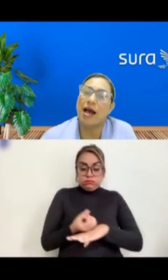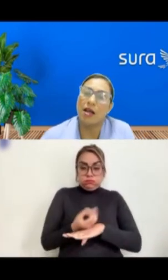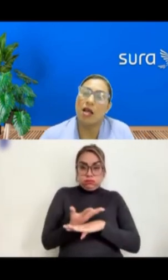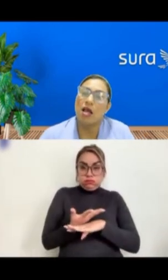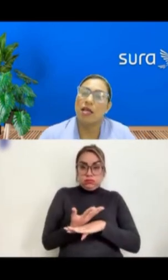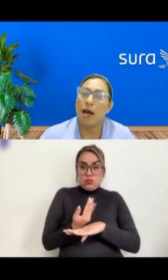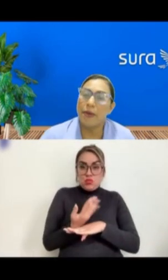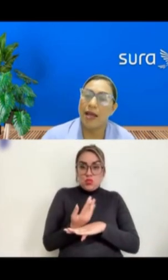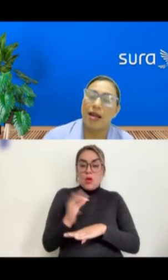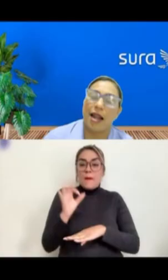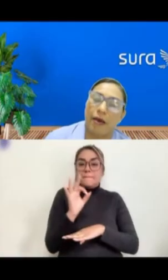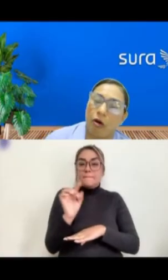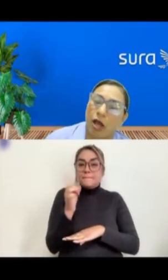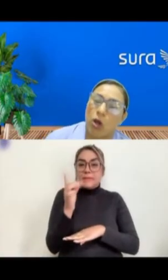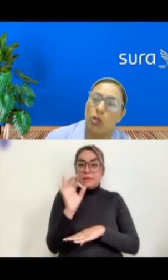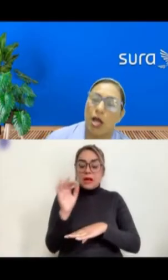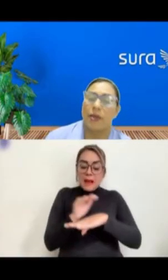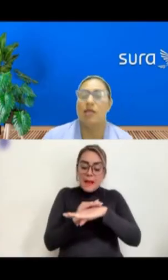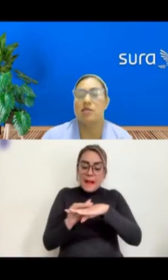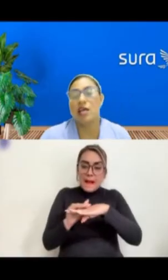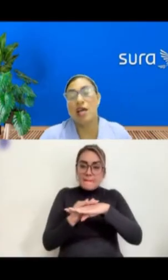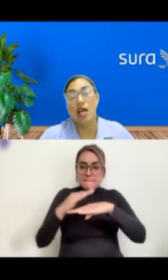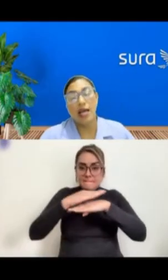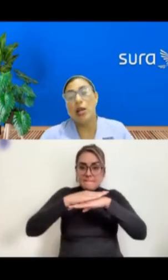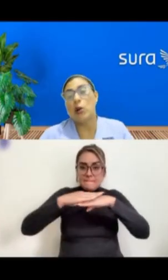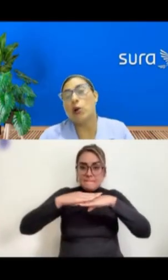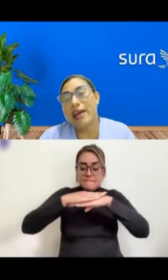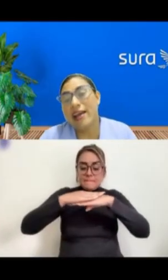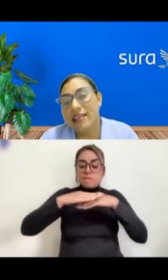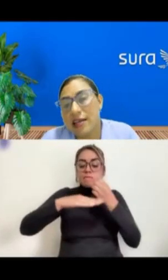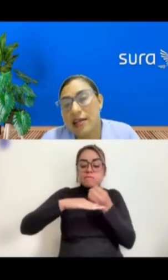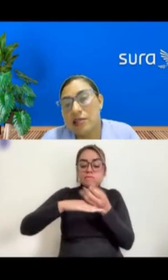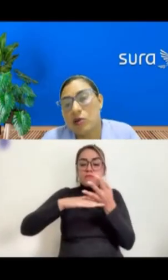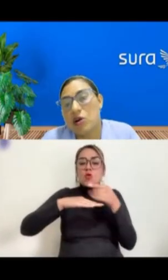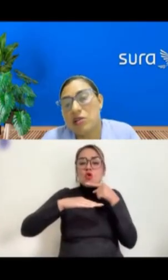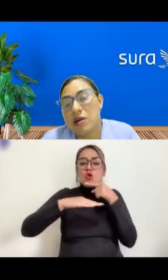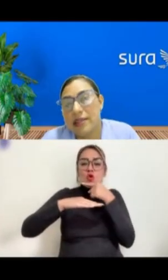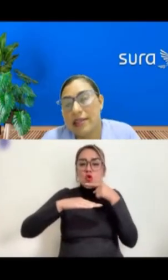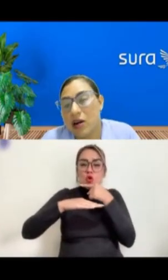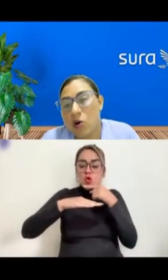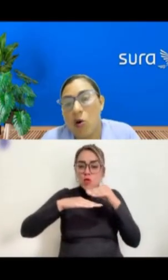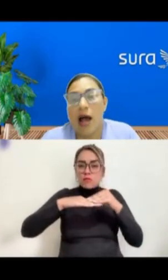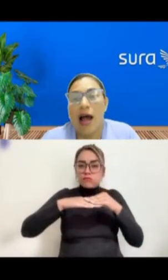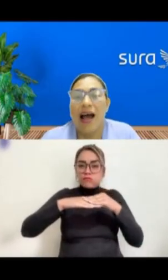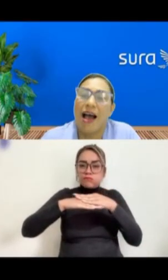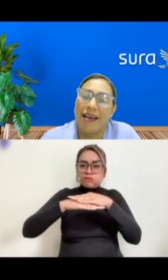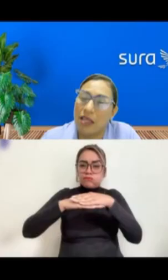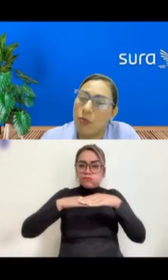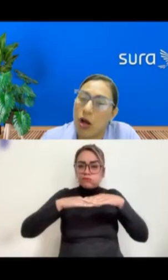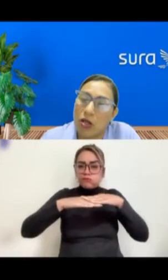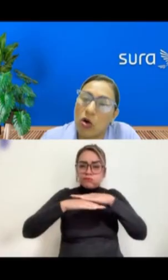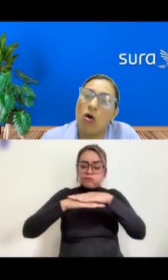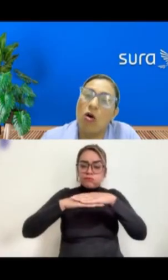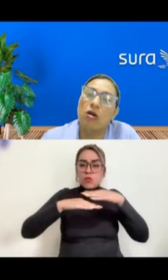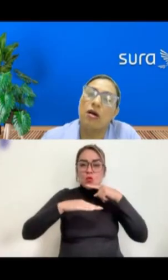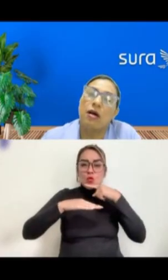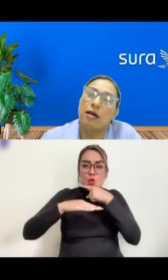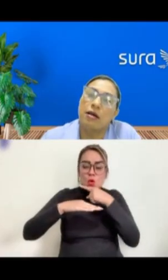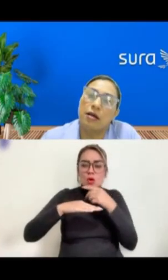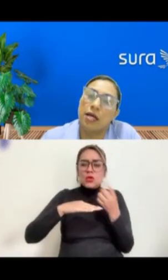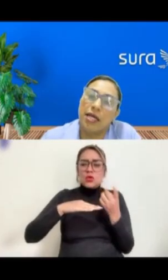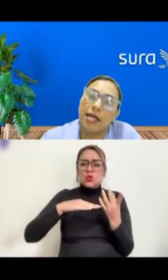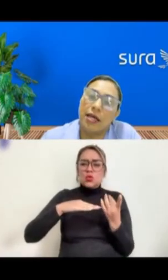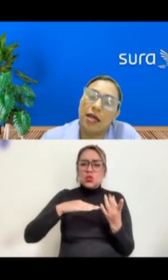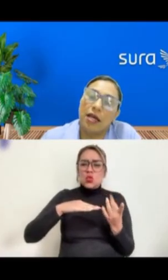la superficial de la piel, la que vemos que cuando la piel se enrojece, se coloca solamente roja, hay tipo